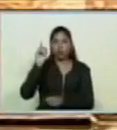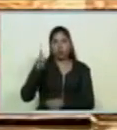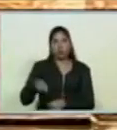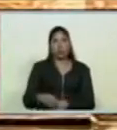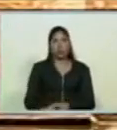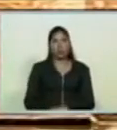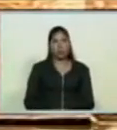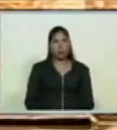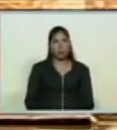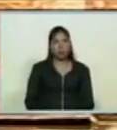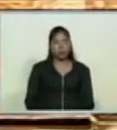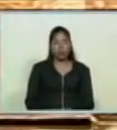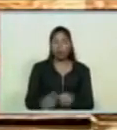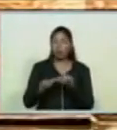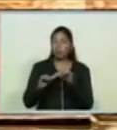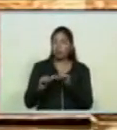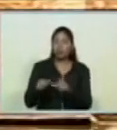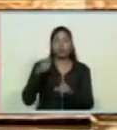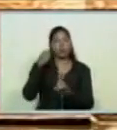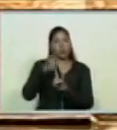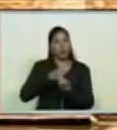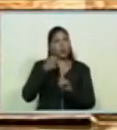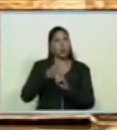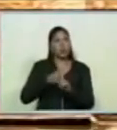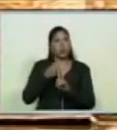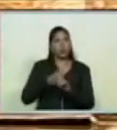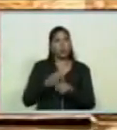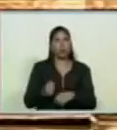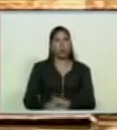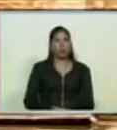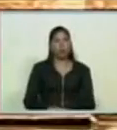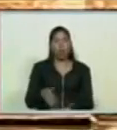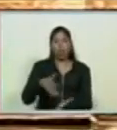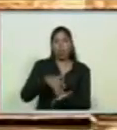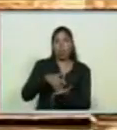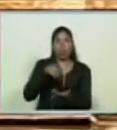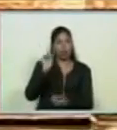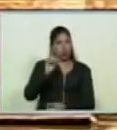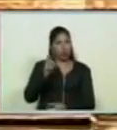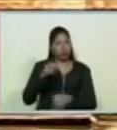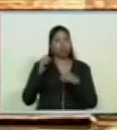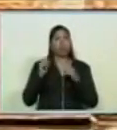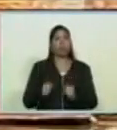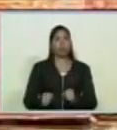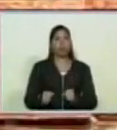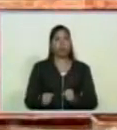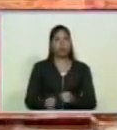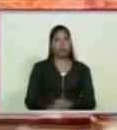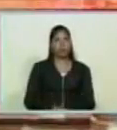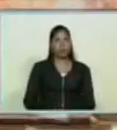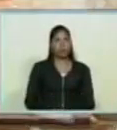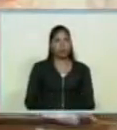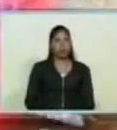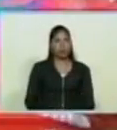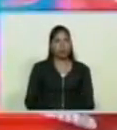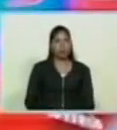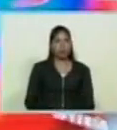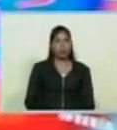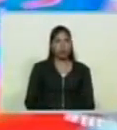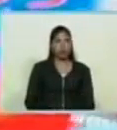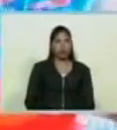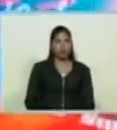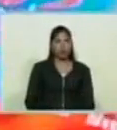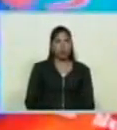con persistencia, con firmeza, con creatividad, hasta que lleguemos